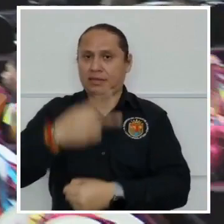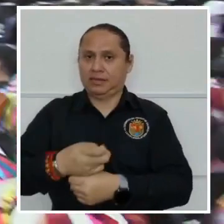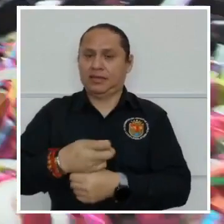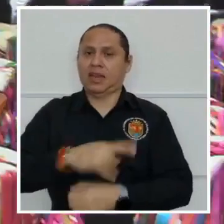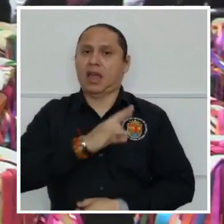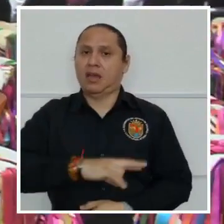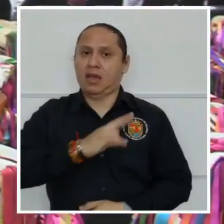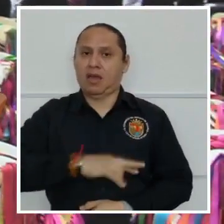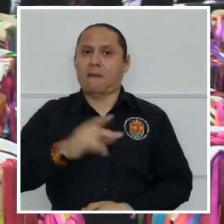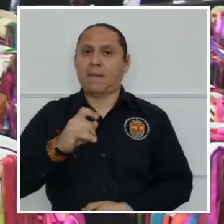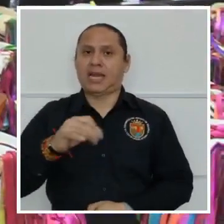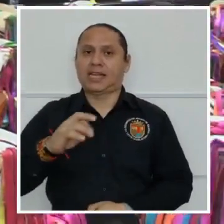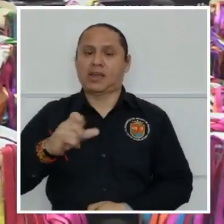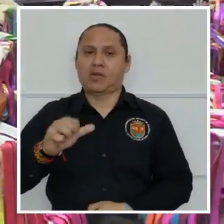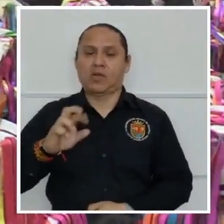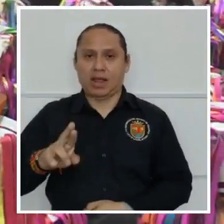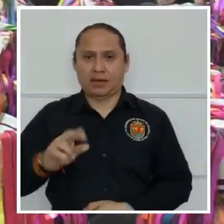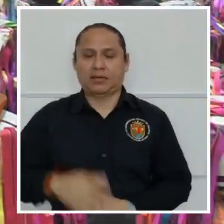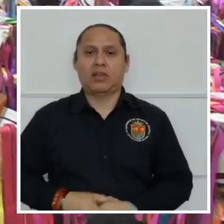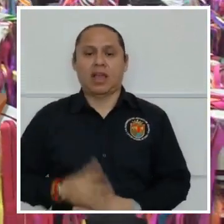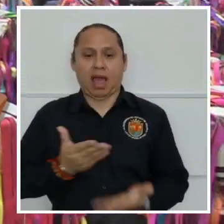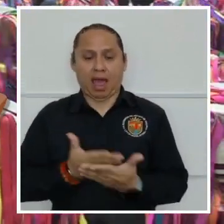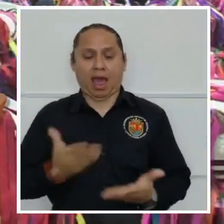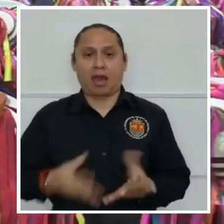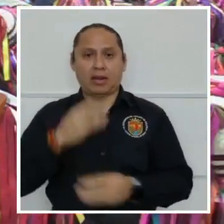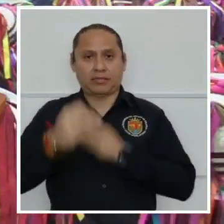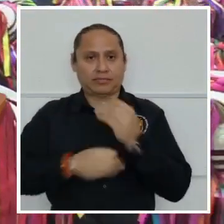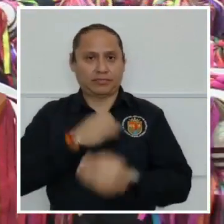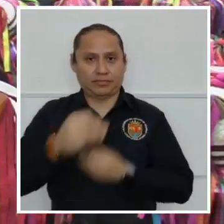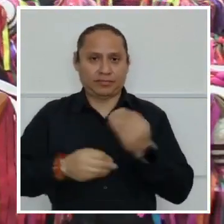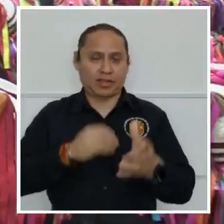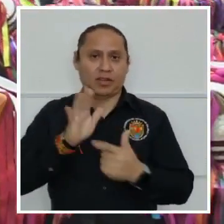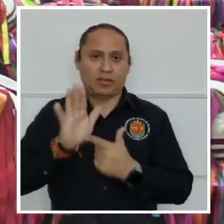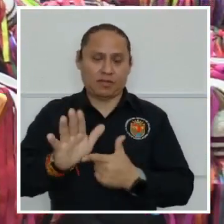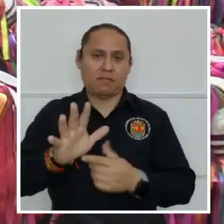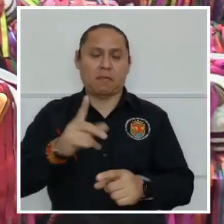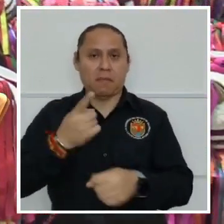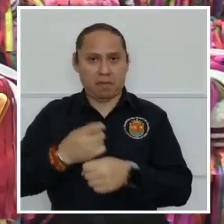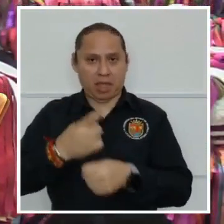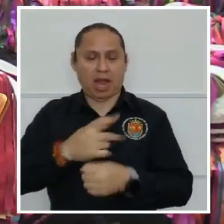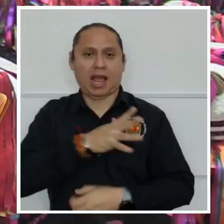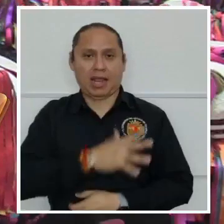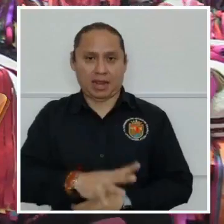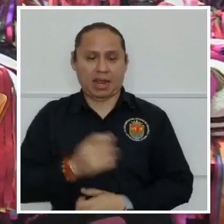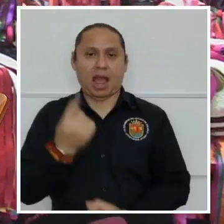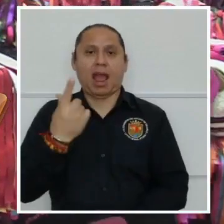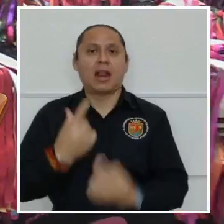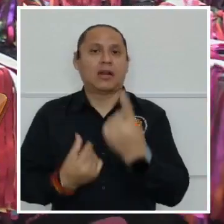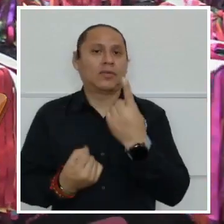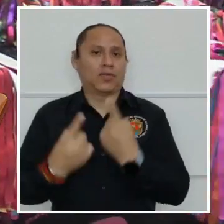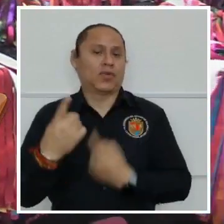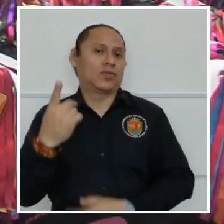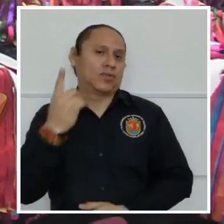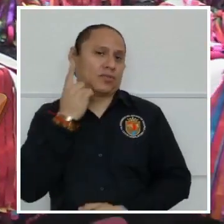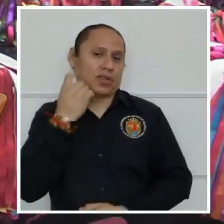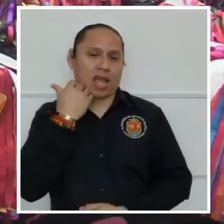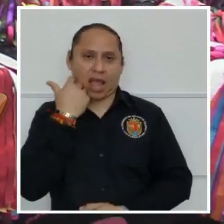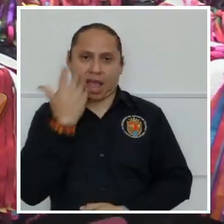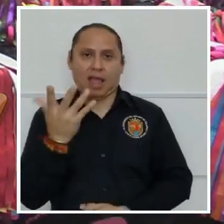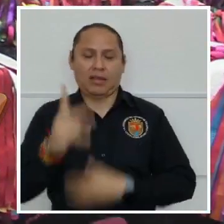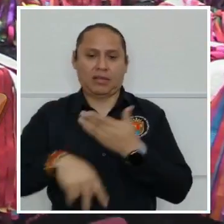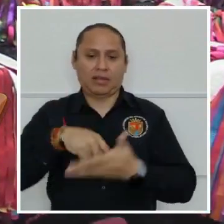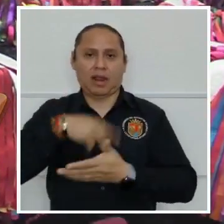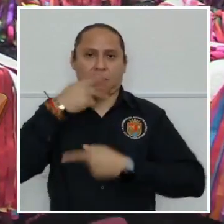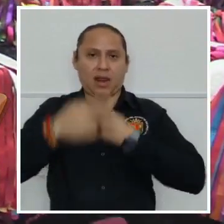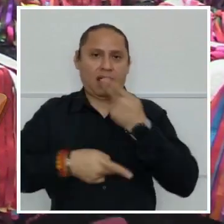posteriormente en lo particular. Está a discusión el dictamen presentado en lo general. Si alguna o alguno de los legisladores